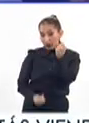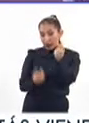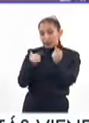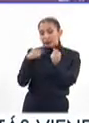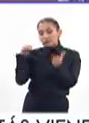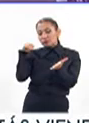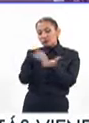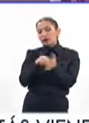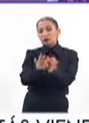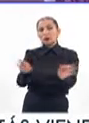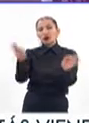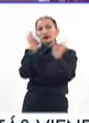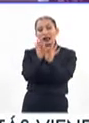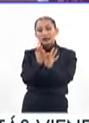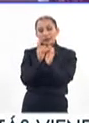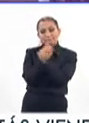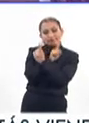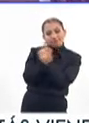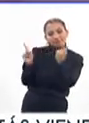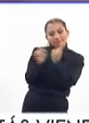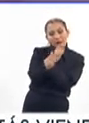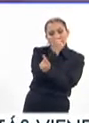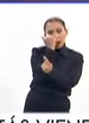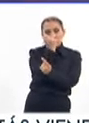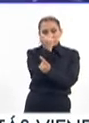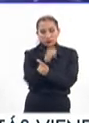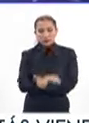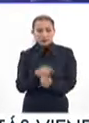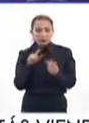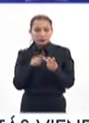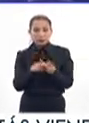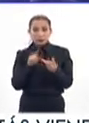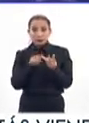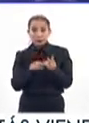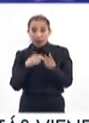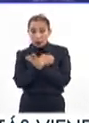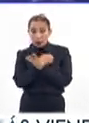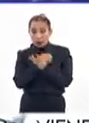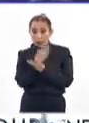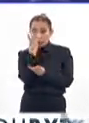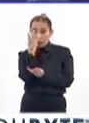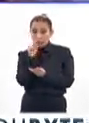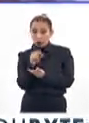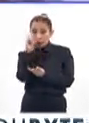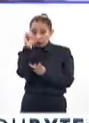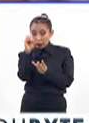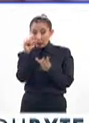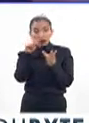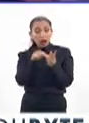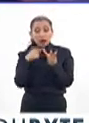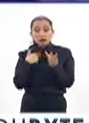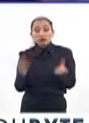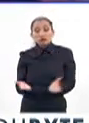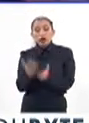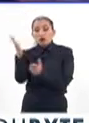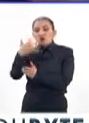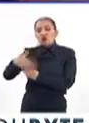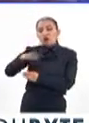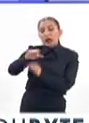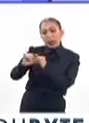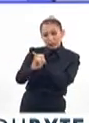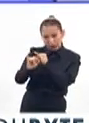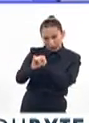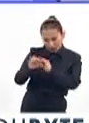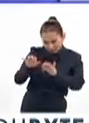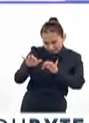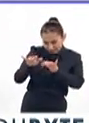y se establece la importancia de la interacción entre estudiantes. En la transición a Educación 3.0, se fomenta la búsqueda digital